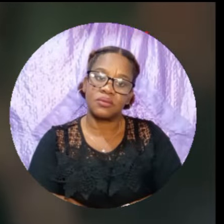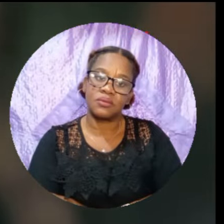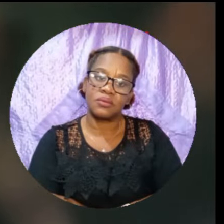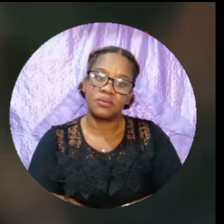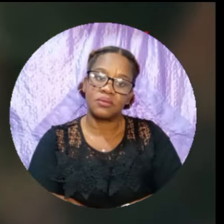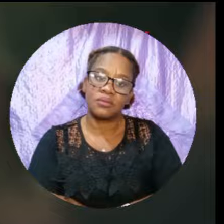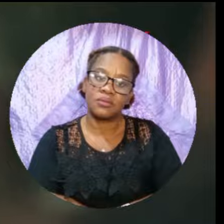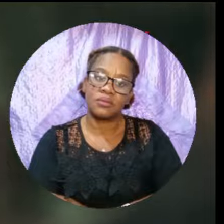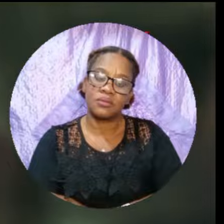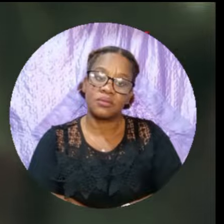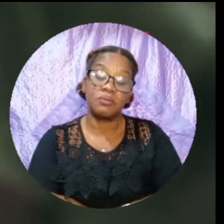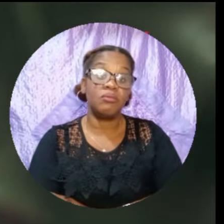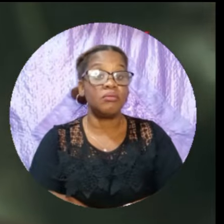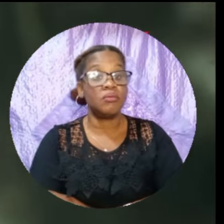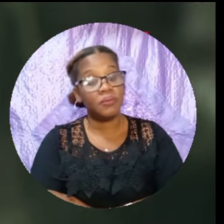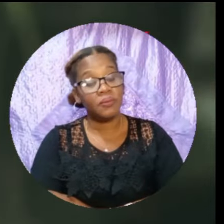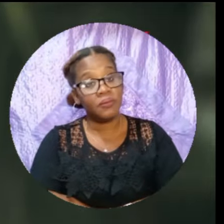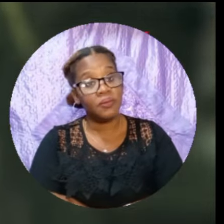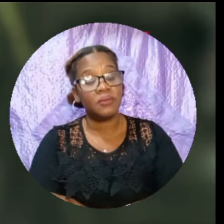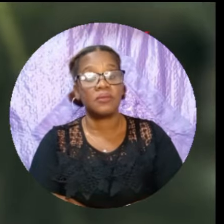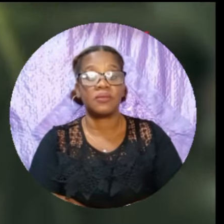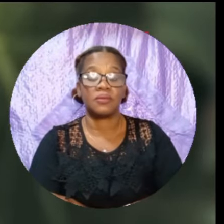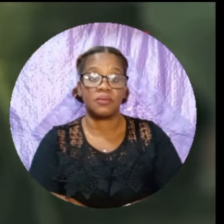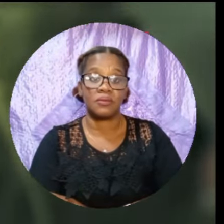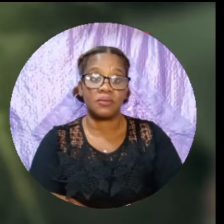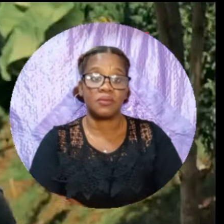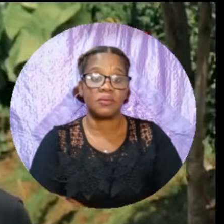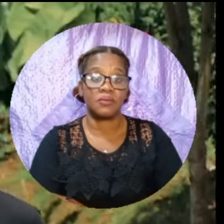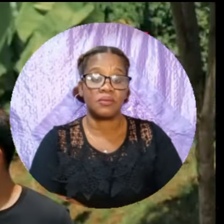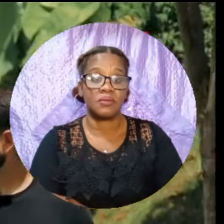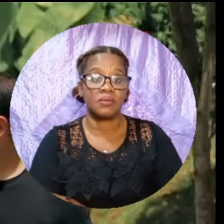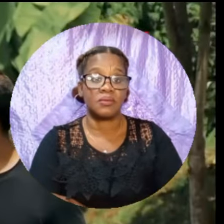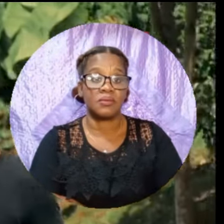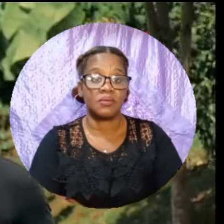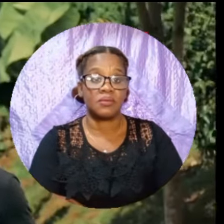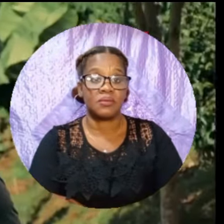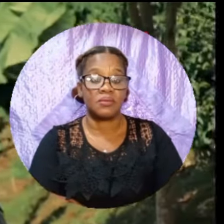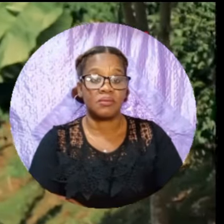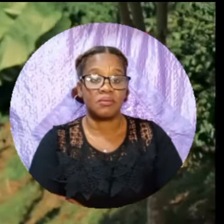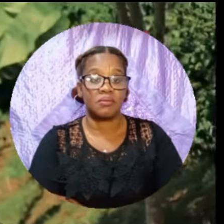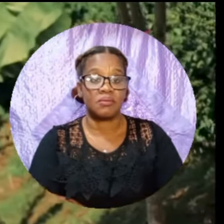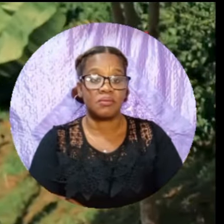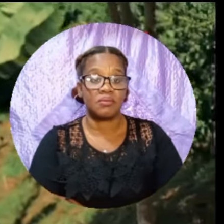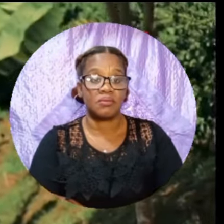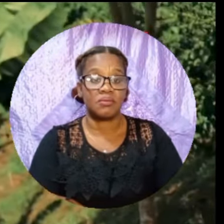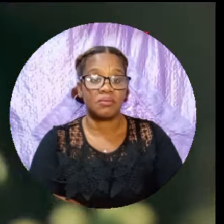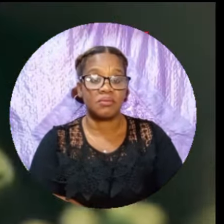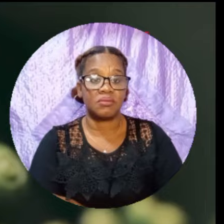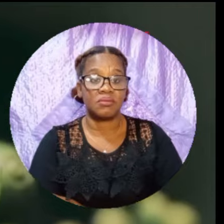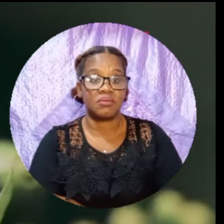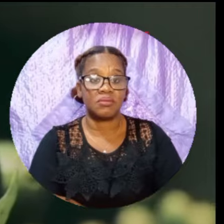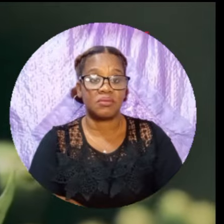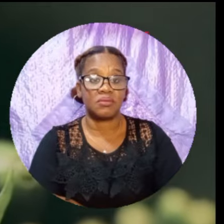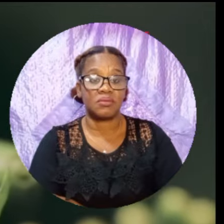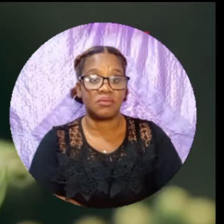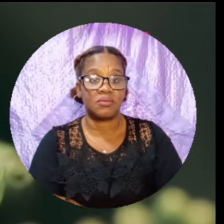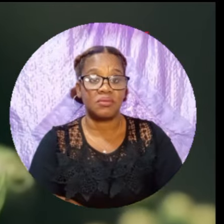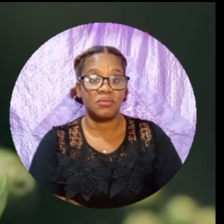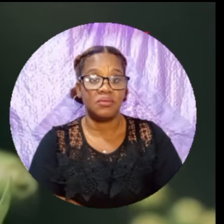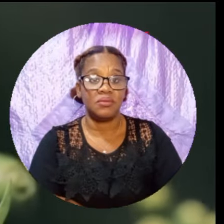como fertilizante. También aporta muchos desechos que son